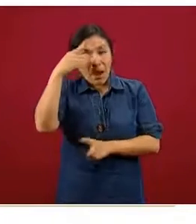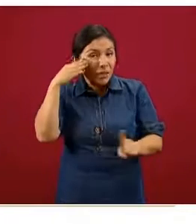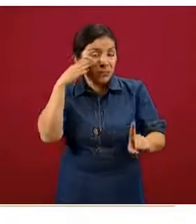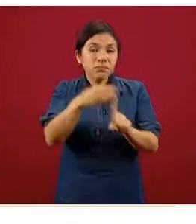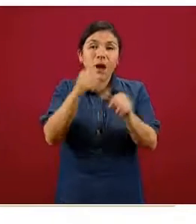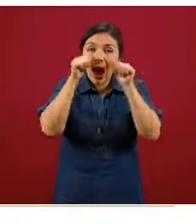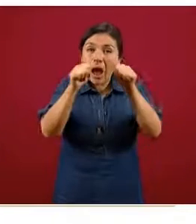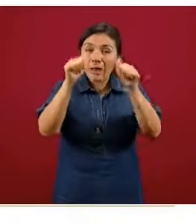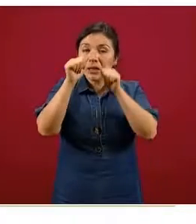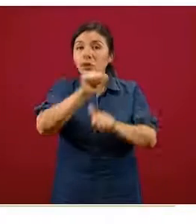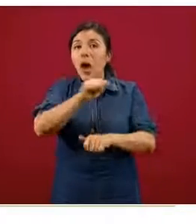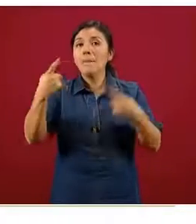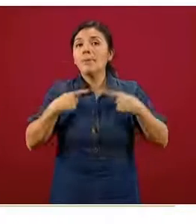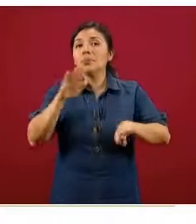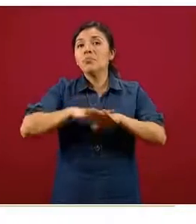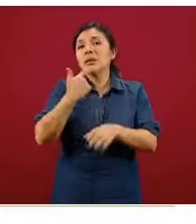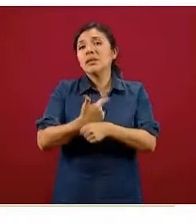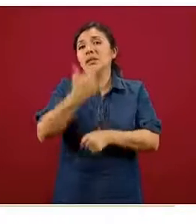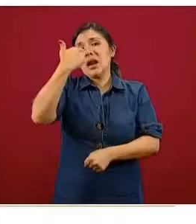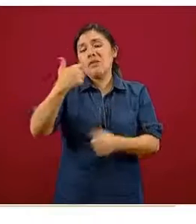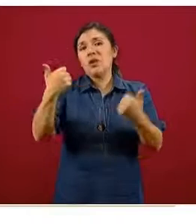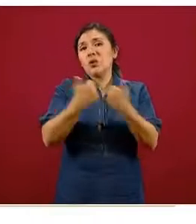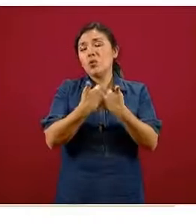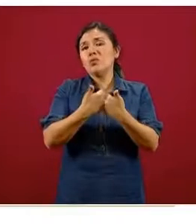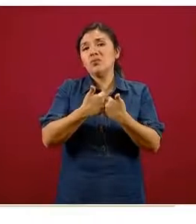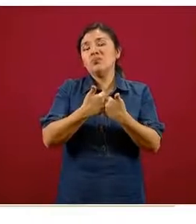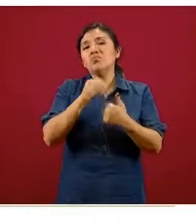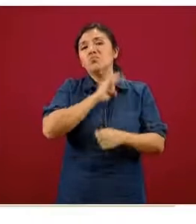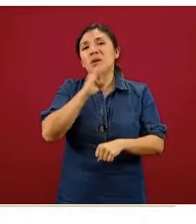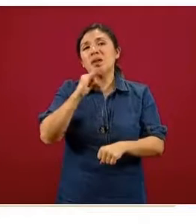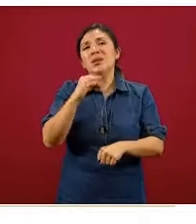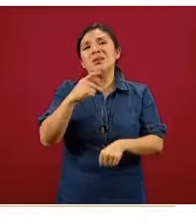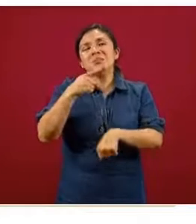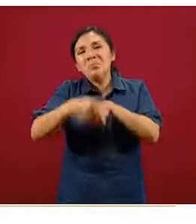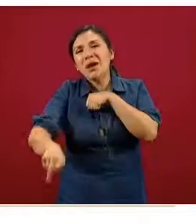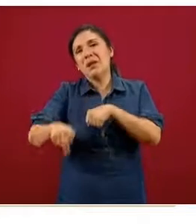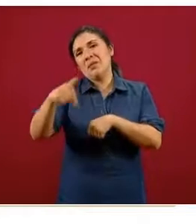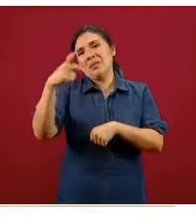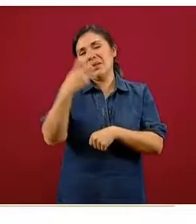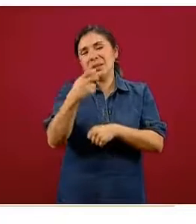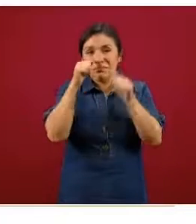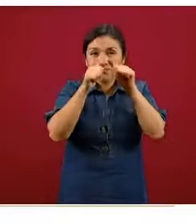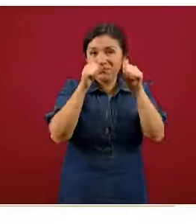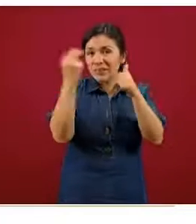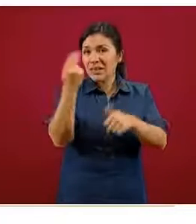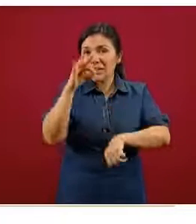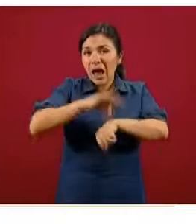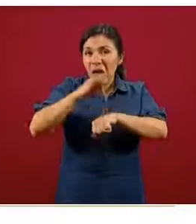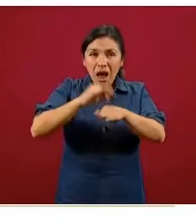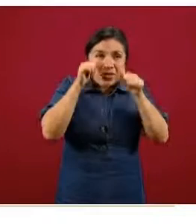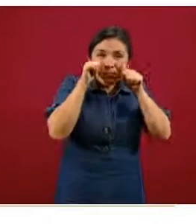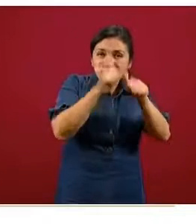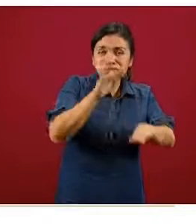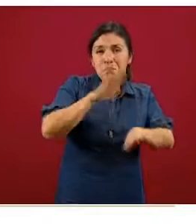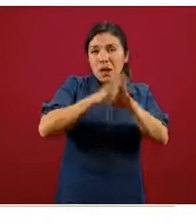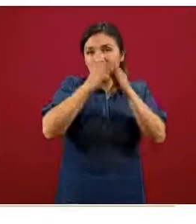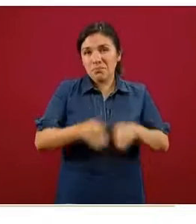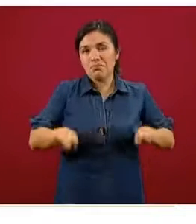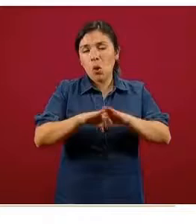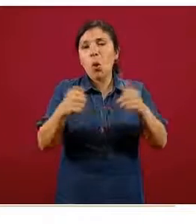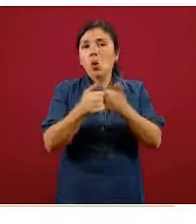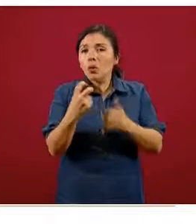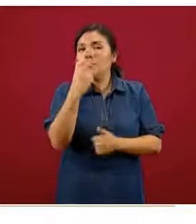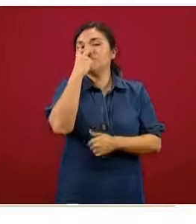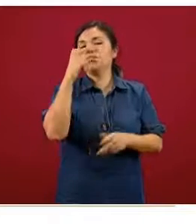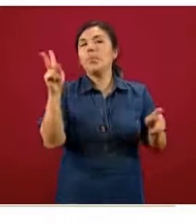a los pacientes más graves, que presentan las mayores complicaciones y que en su momento requieren de un